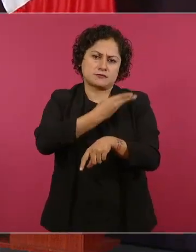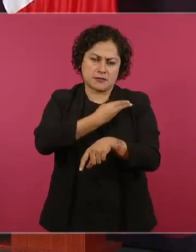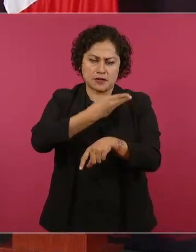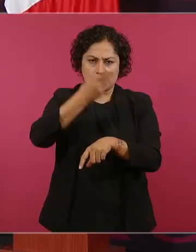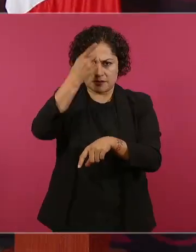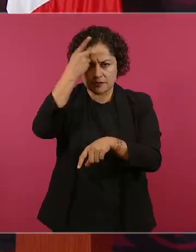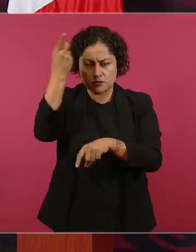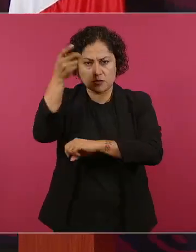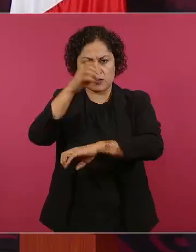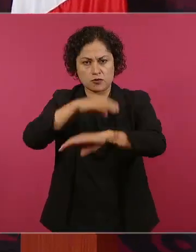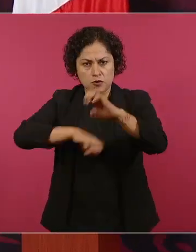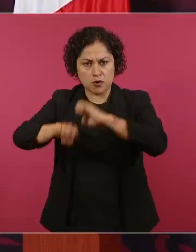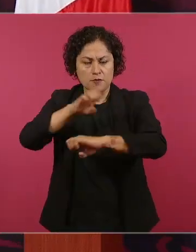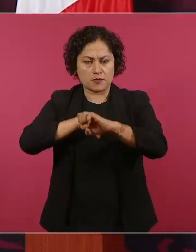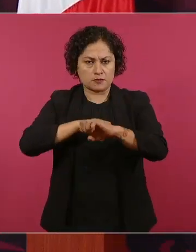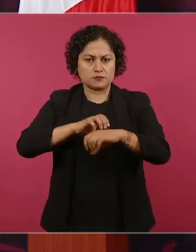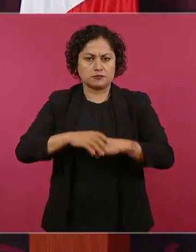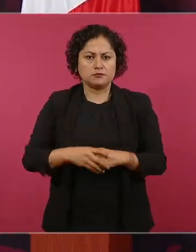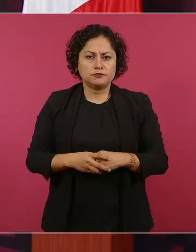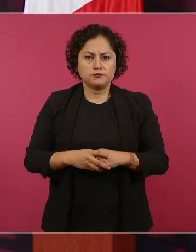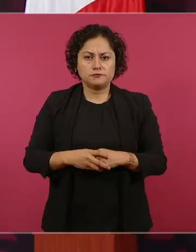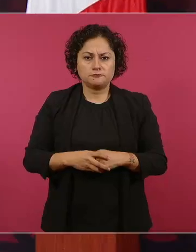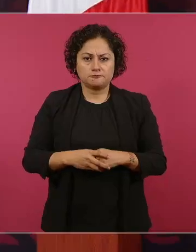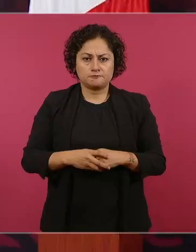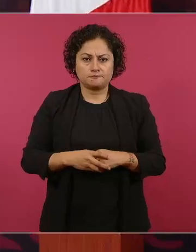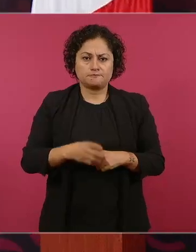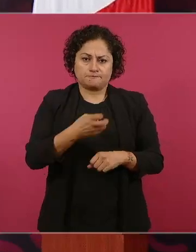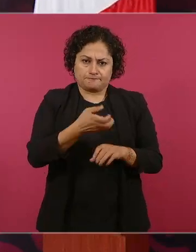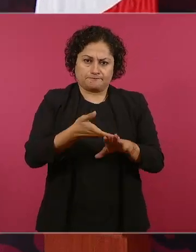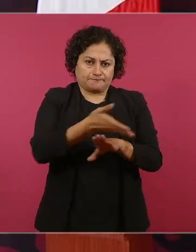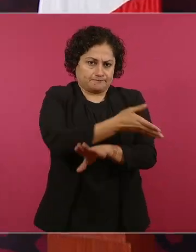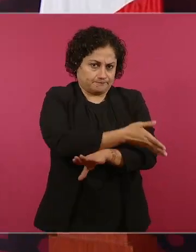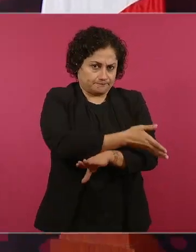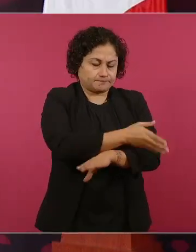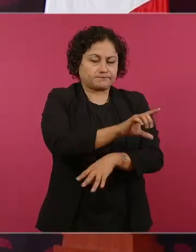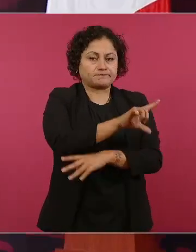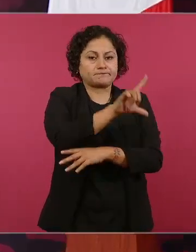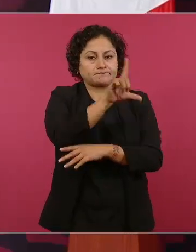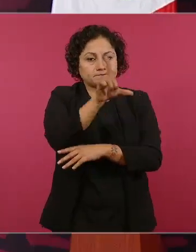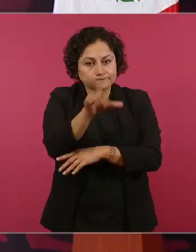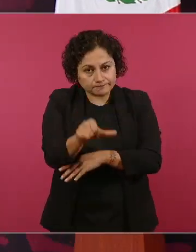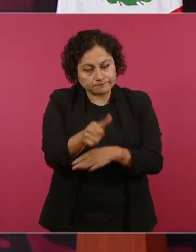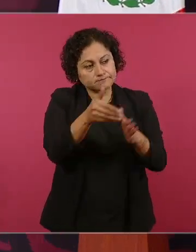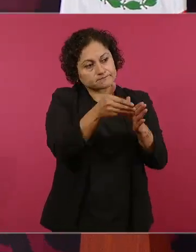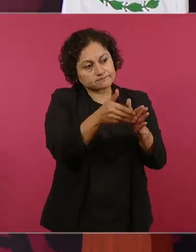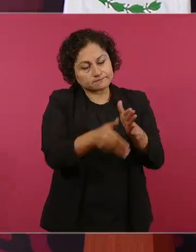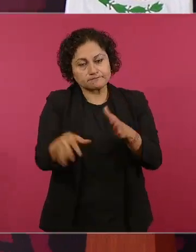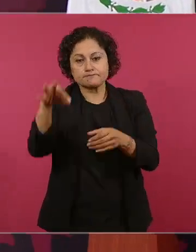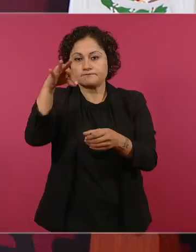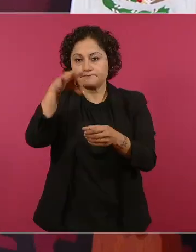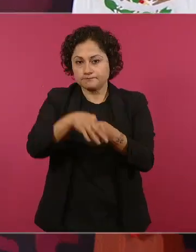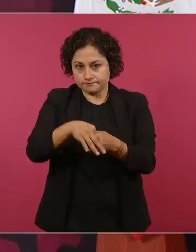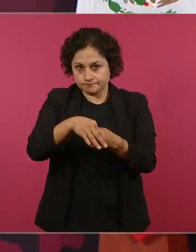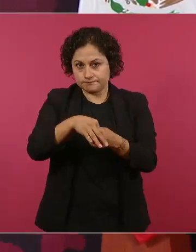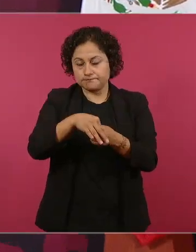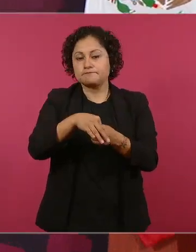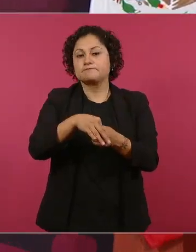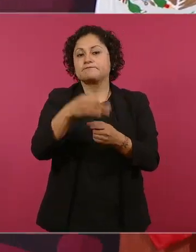Y luego vino el fraude y él fue